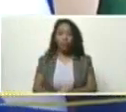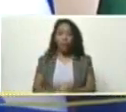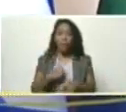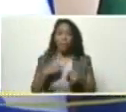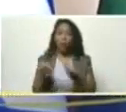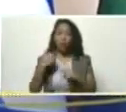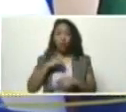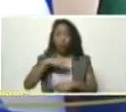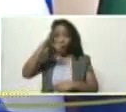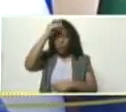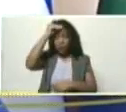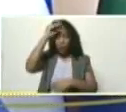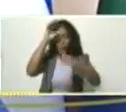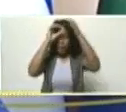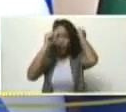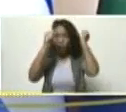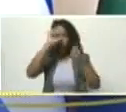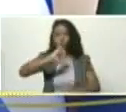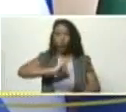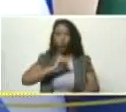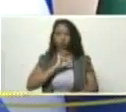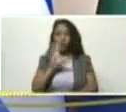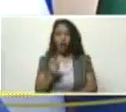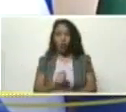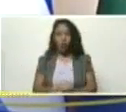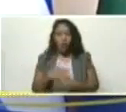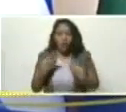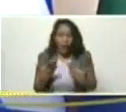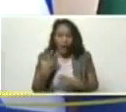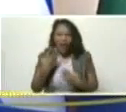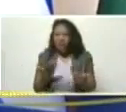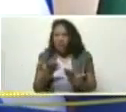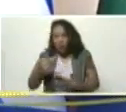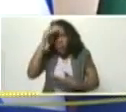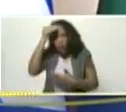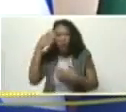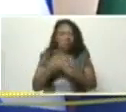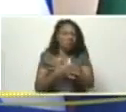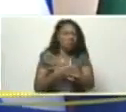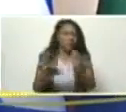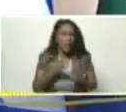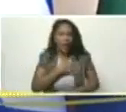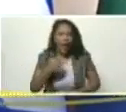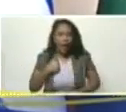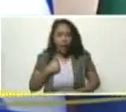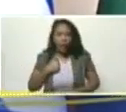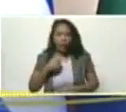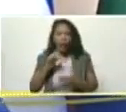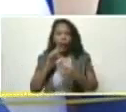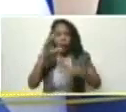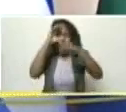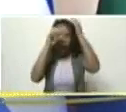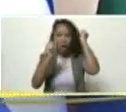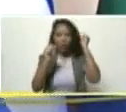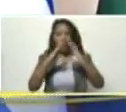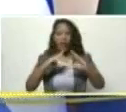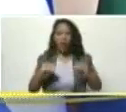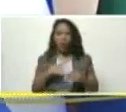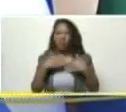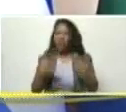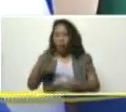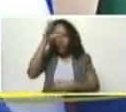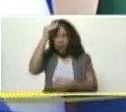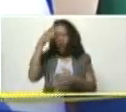¿qué hemos aprendido, embajador sudafricano? ¿Qué hemos aprendido, querida embajadora sandinista? ¿Qué hemos